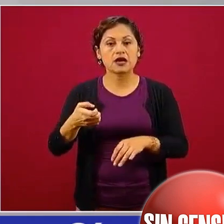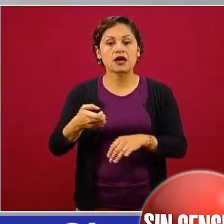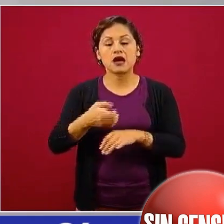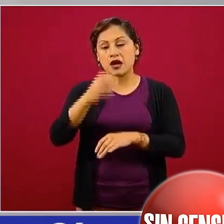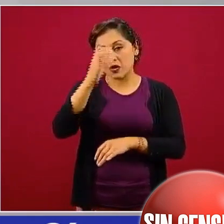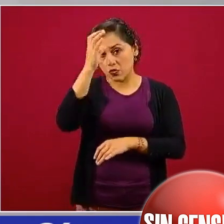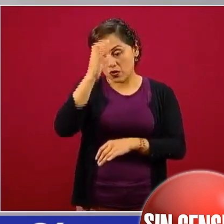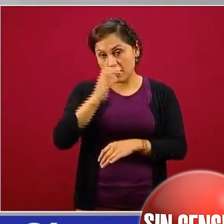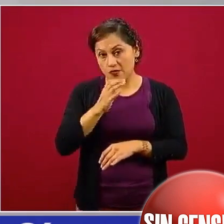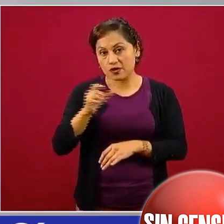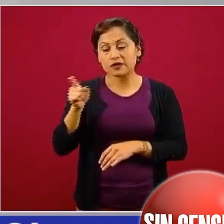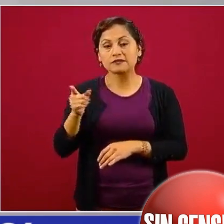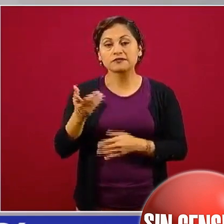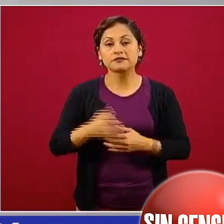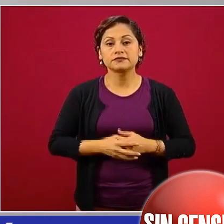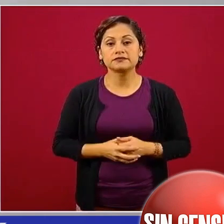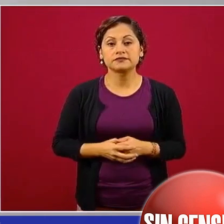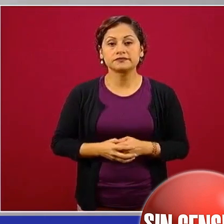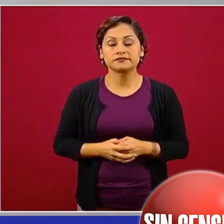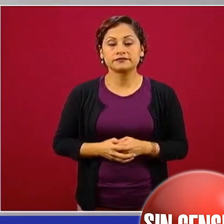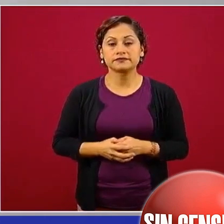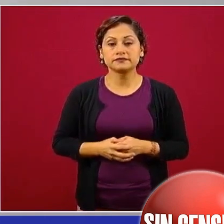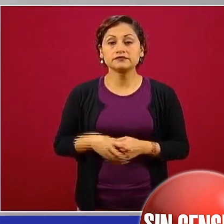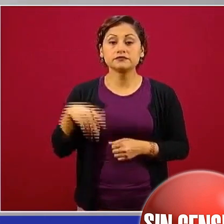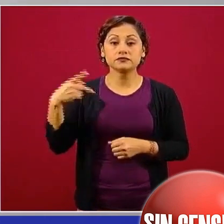su padre